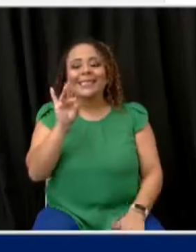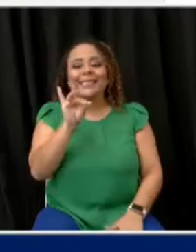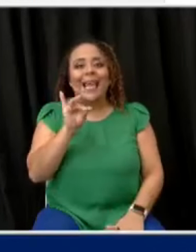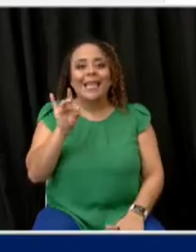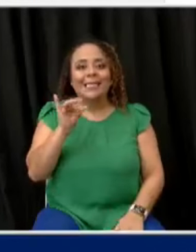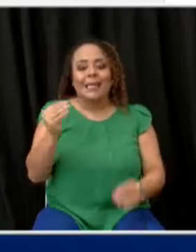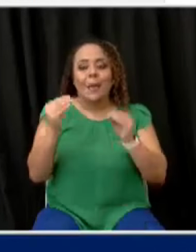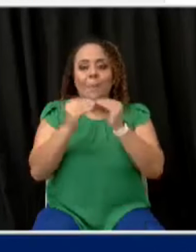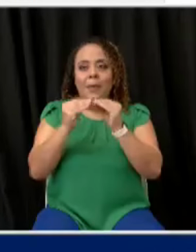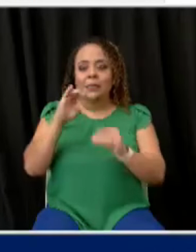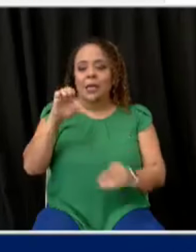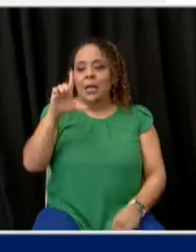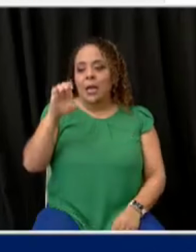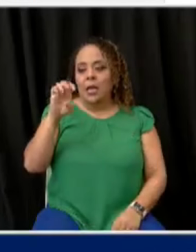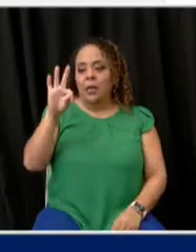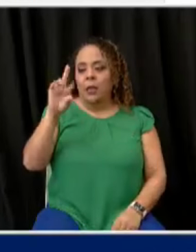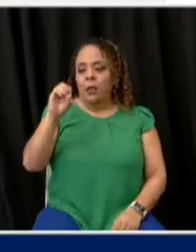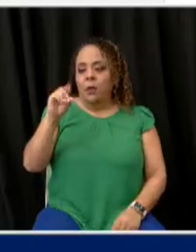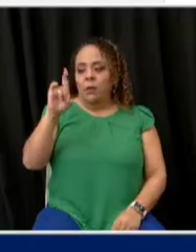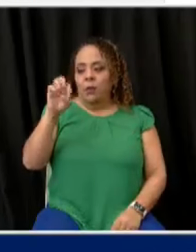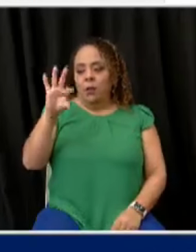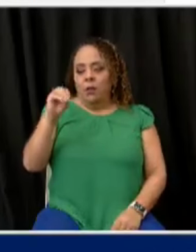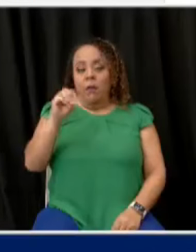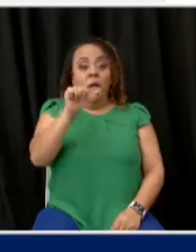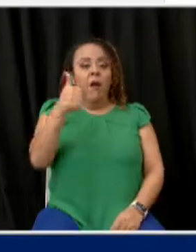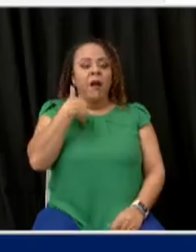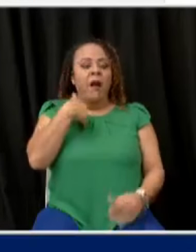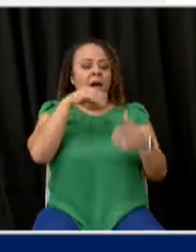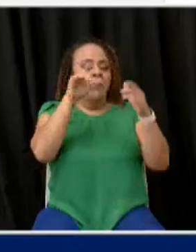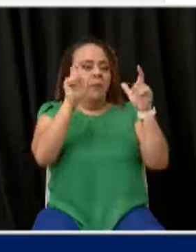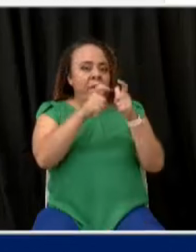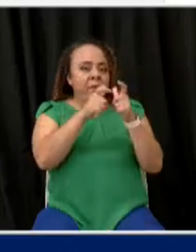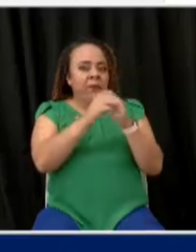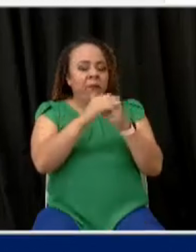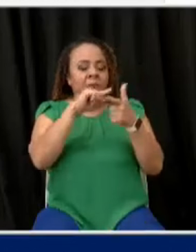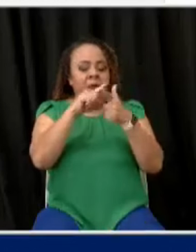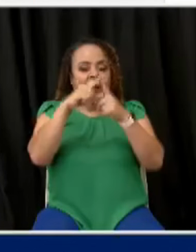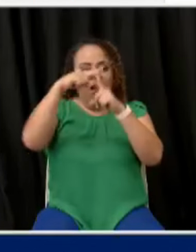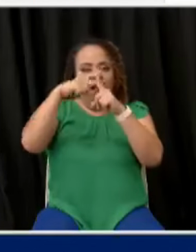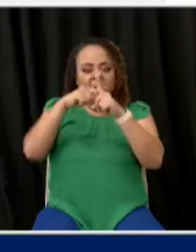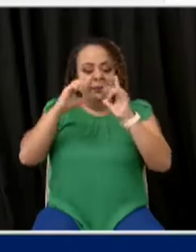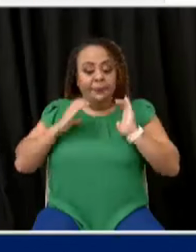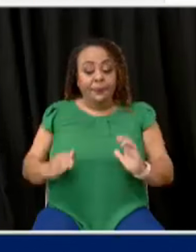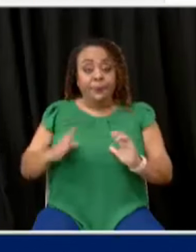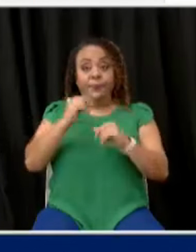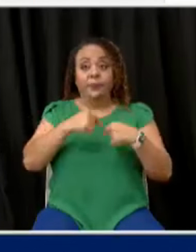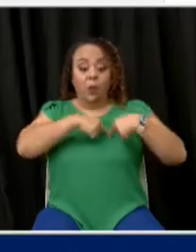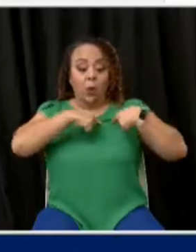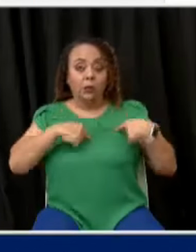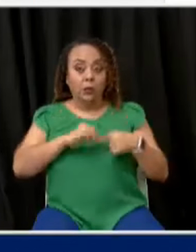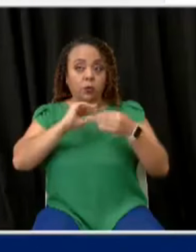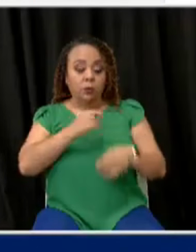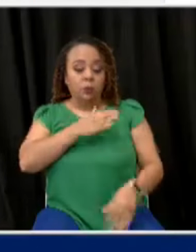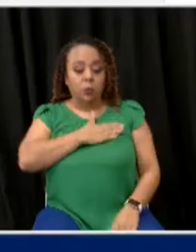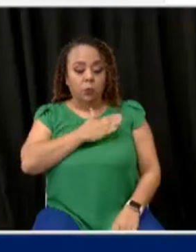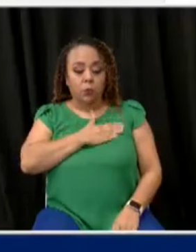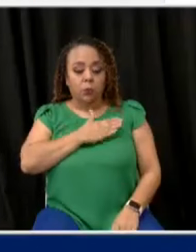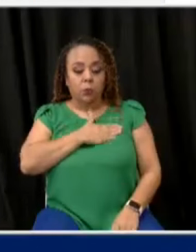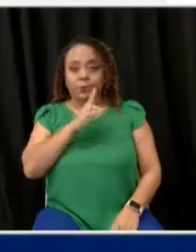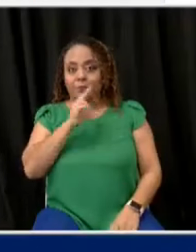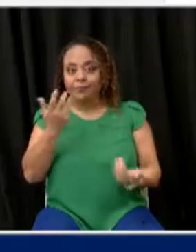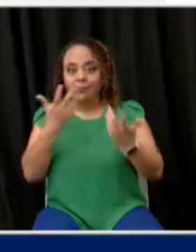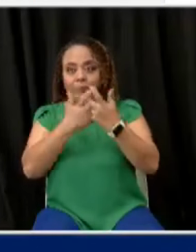más electrolitos, mientras que el aclimatado tiene menos. La temperatura corporal y la frecuencia cardíaca del no